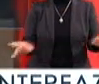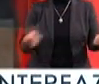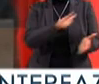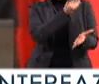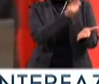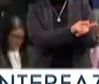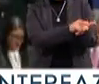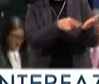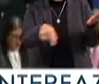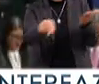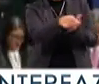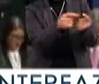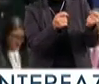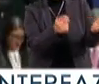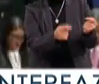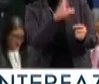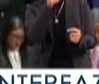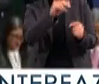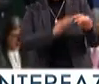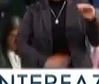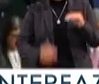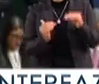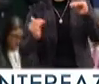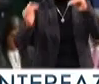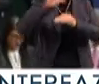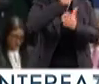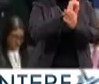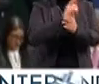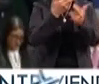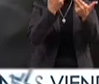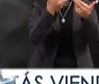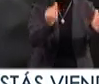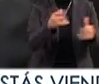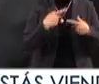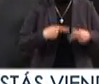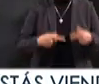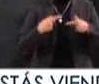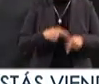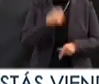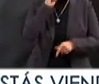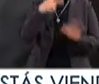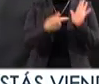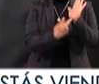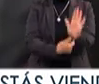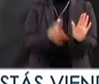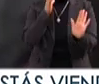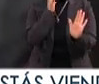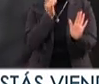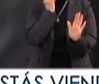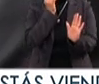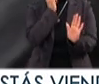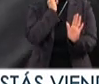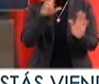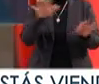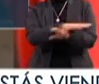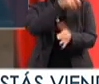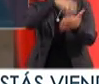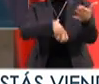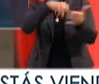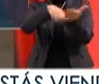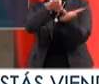de la ley nada y por encima de la ley nadie. También presentó al Congreso de la Unión reformas